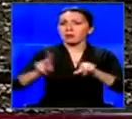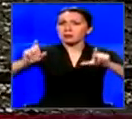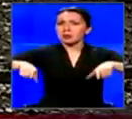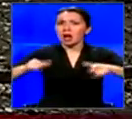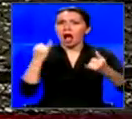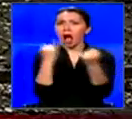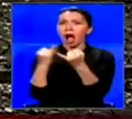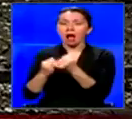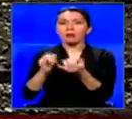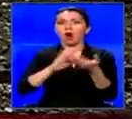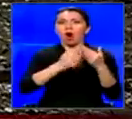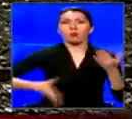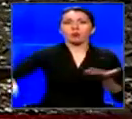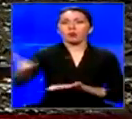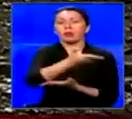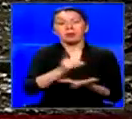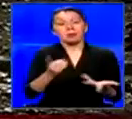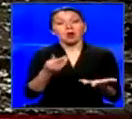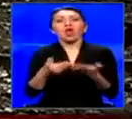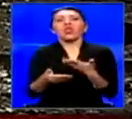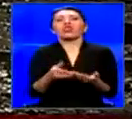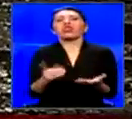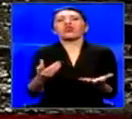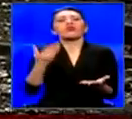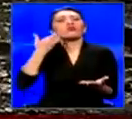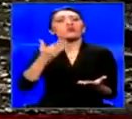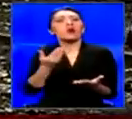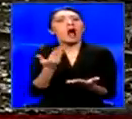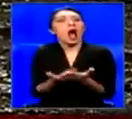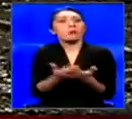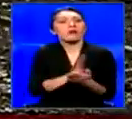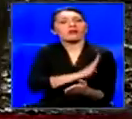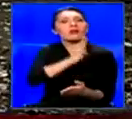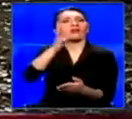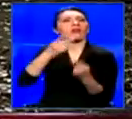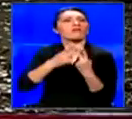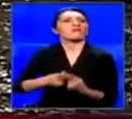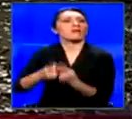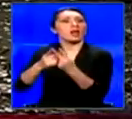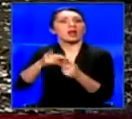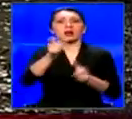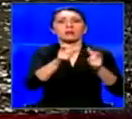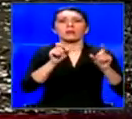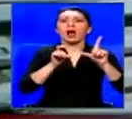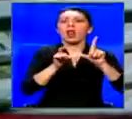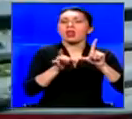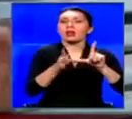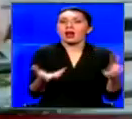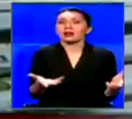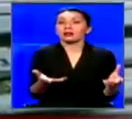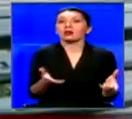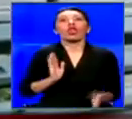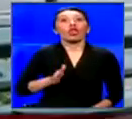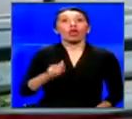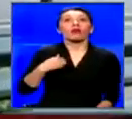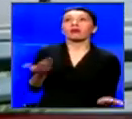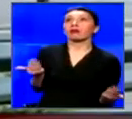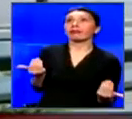amistoso para la comunidad. ¿Dónde está entonces el beneficio que este viaje traería para los linarenses? Todavía estoy